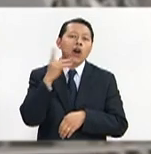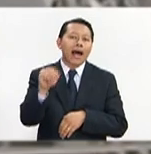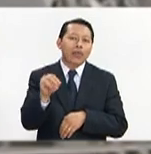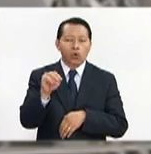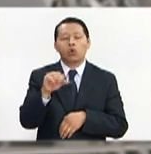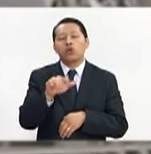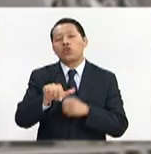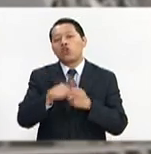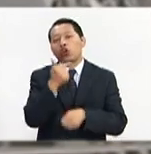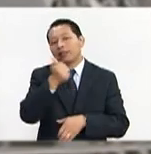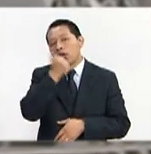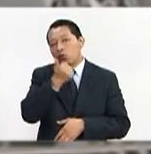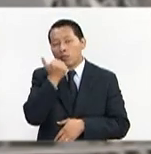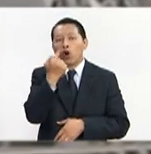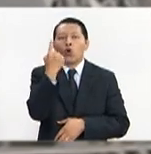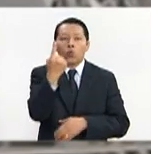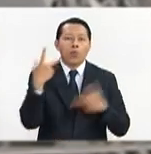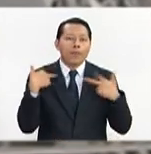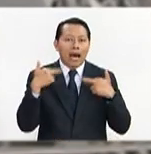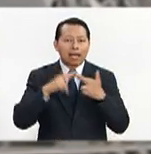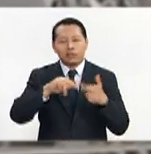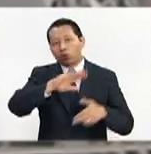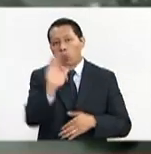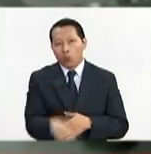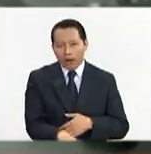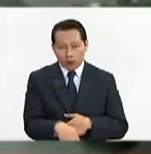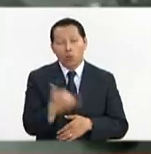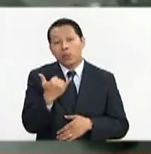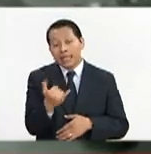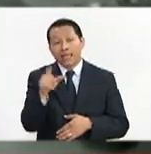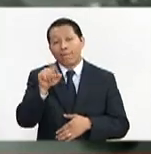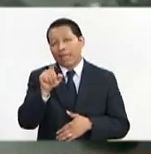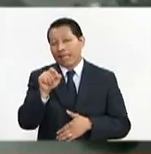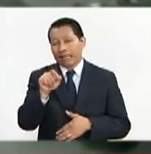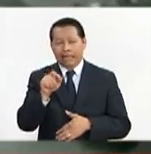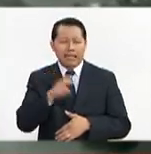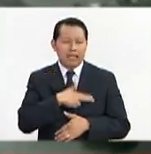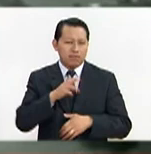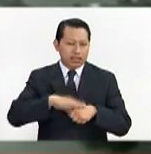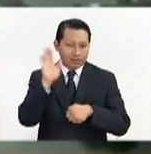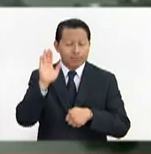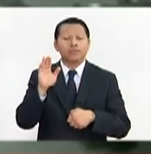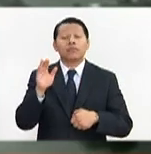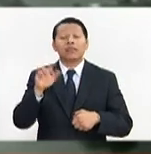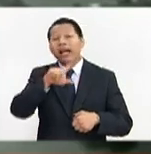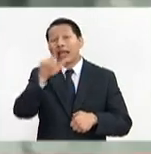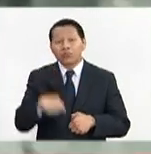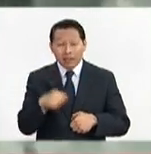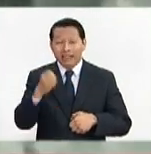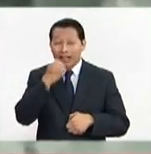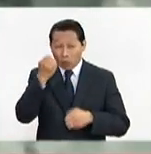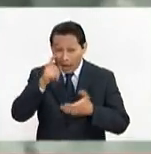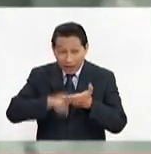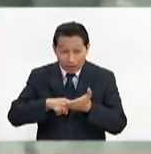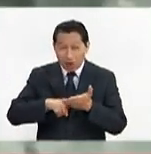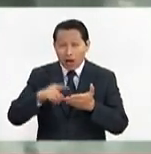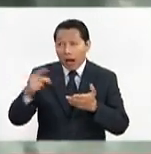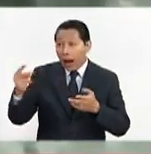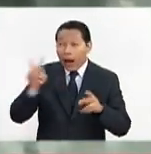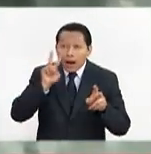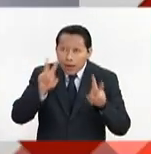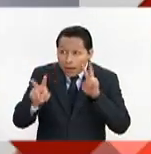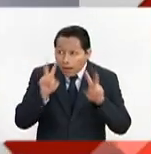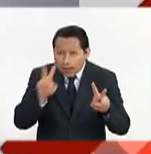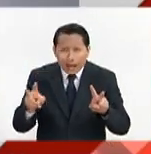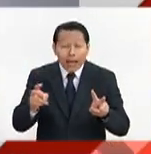de 12 alumnos y un profesor muerto, además de una veintena de heridos. Los atacantes se suicidaron en la escuela tras la llegada de la